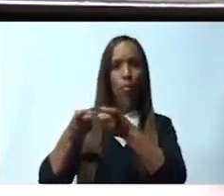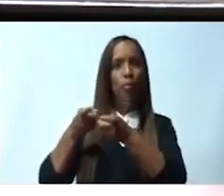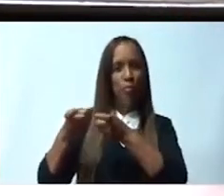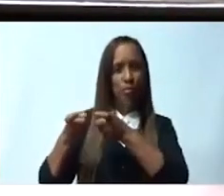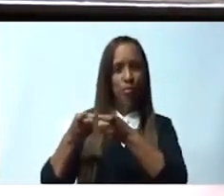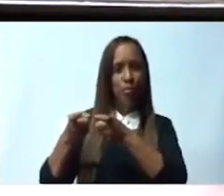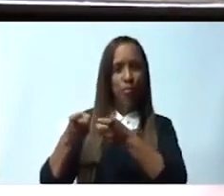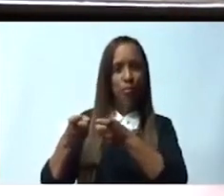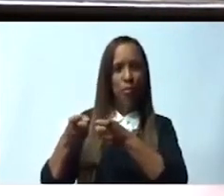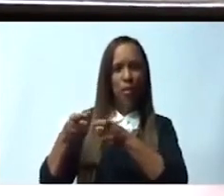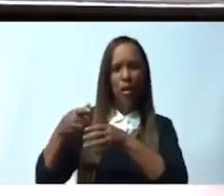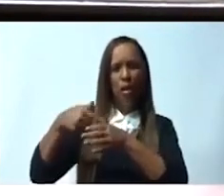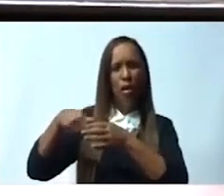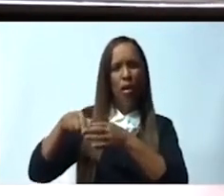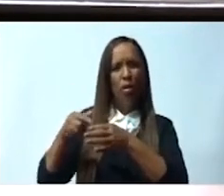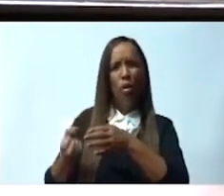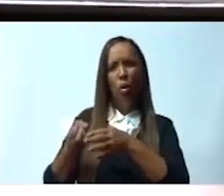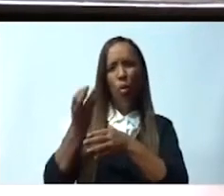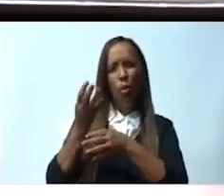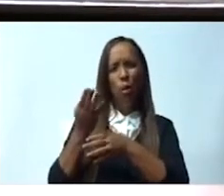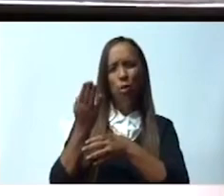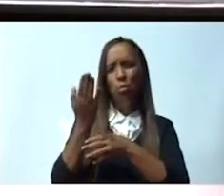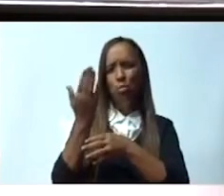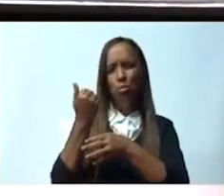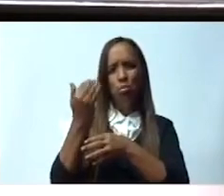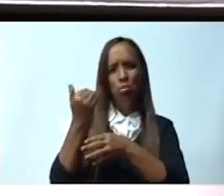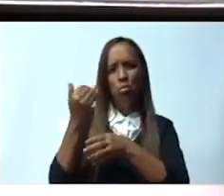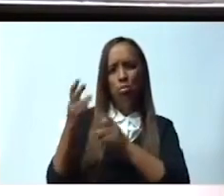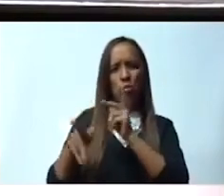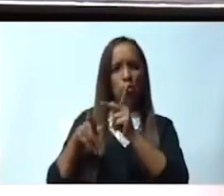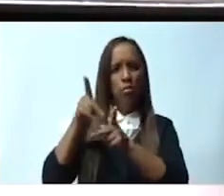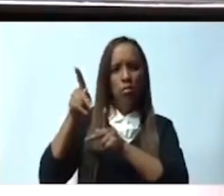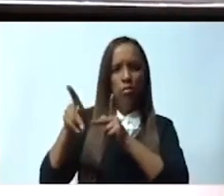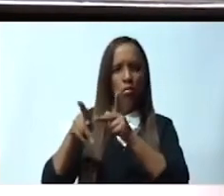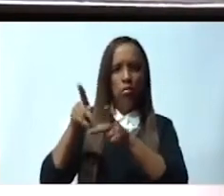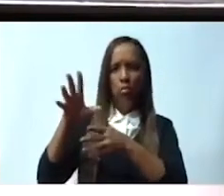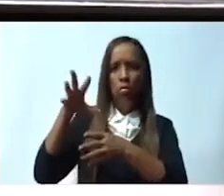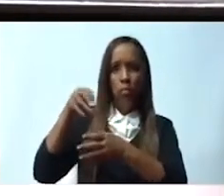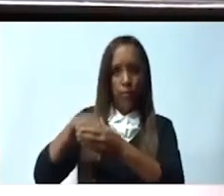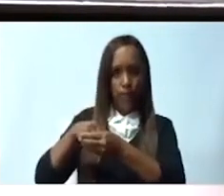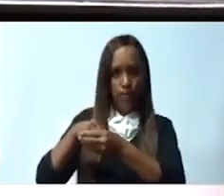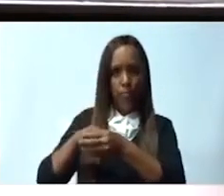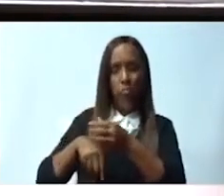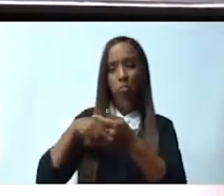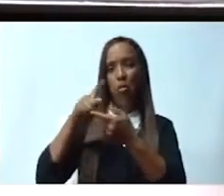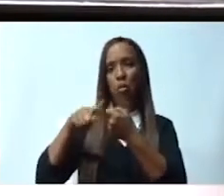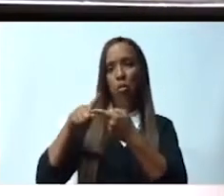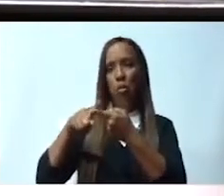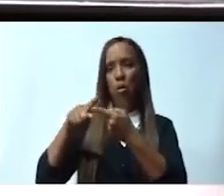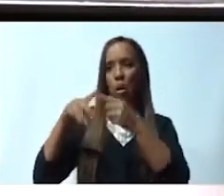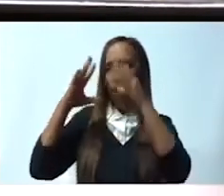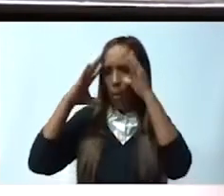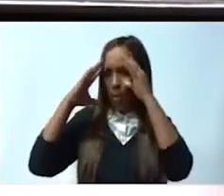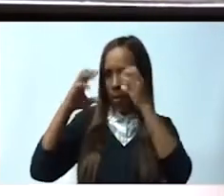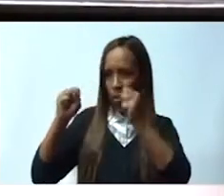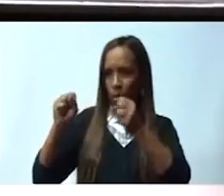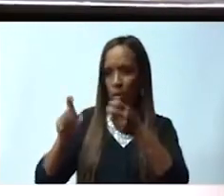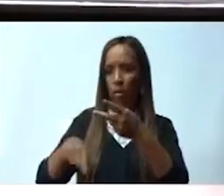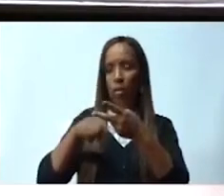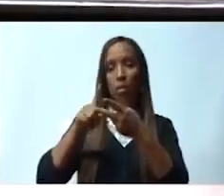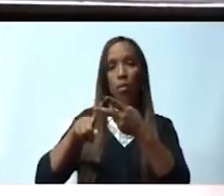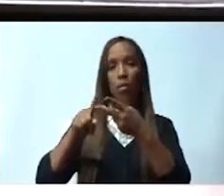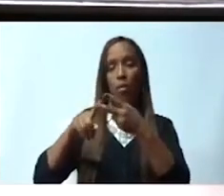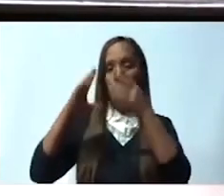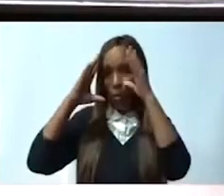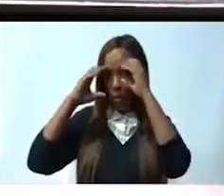por 15 miembros máximo, en donde fungirá un presidente, un vicepresidente, un vocal